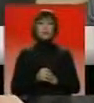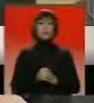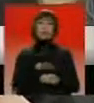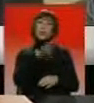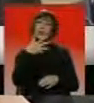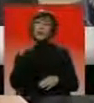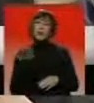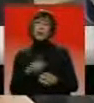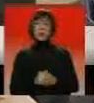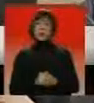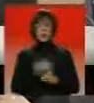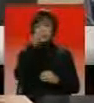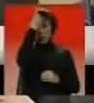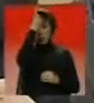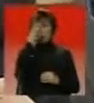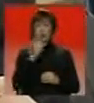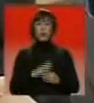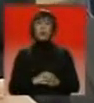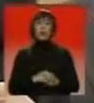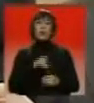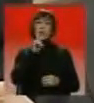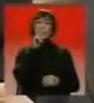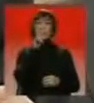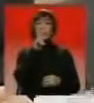privados aproximadamente la deuda estaría entre unos